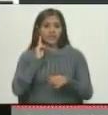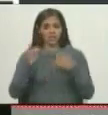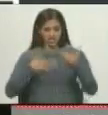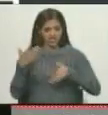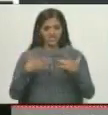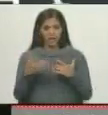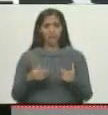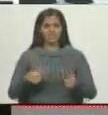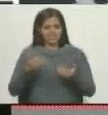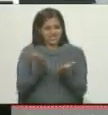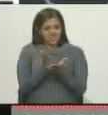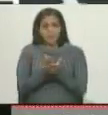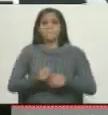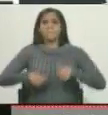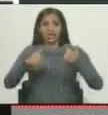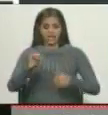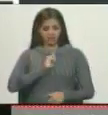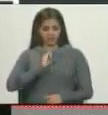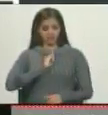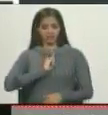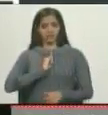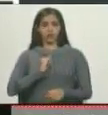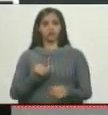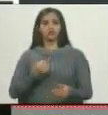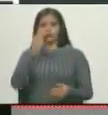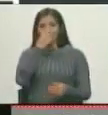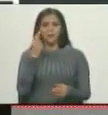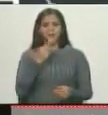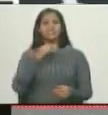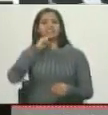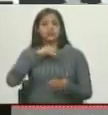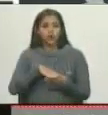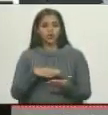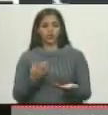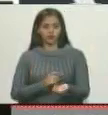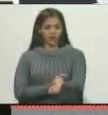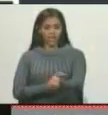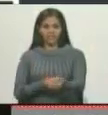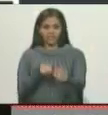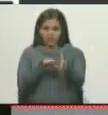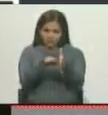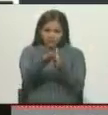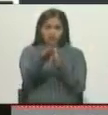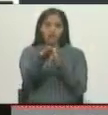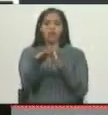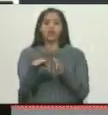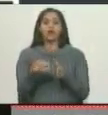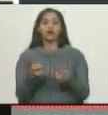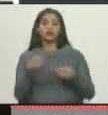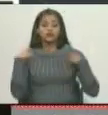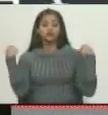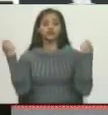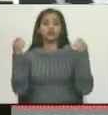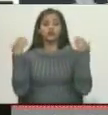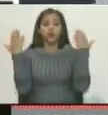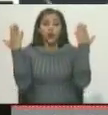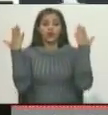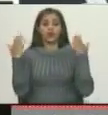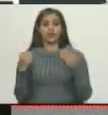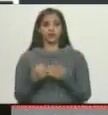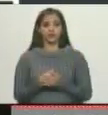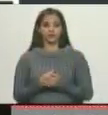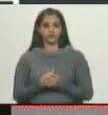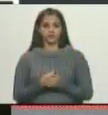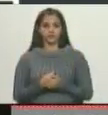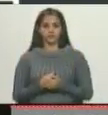más identificados con su proeza histórica, con su carácter perseverante, ¿no? Con su gloria, con su fuerza.